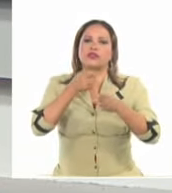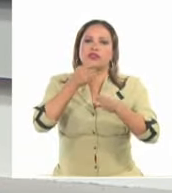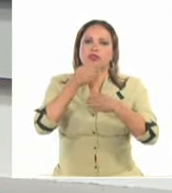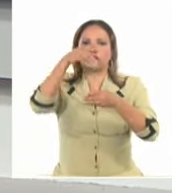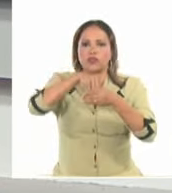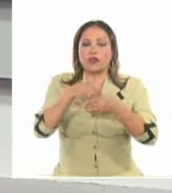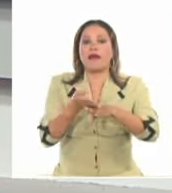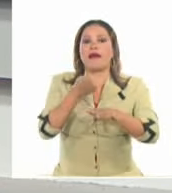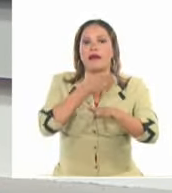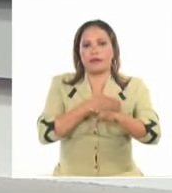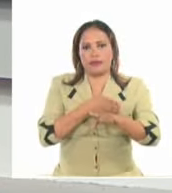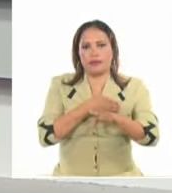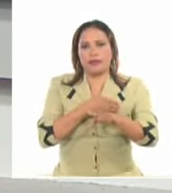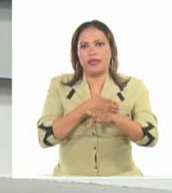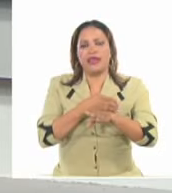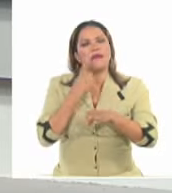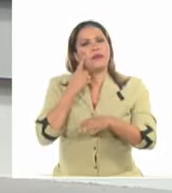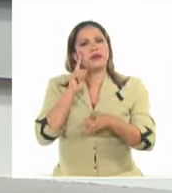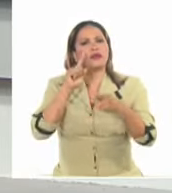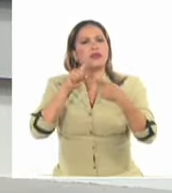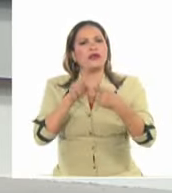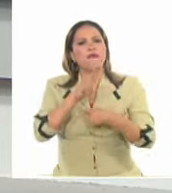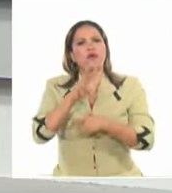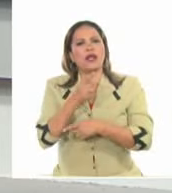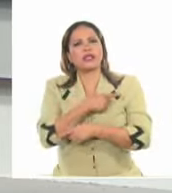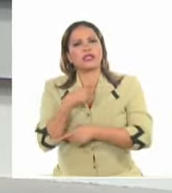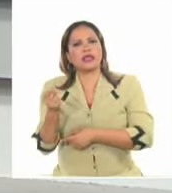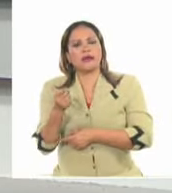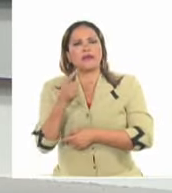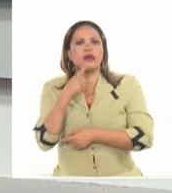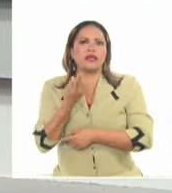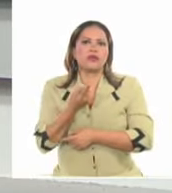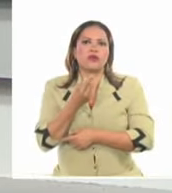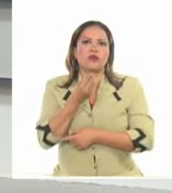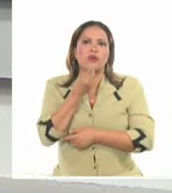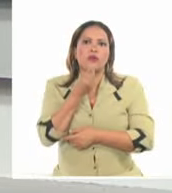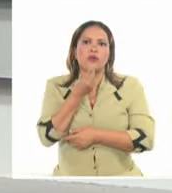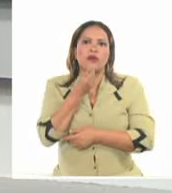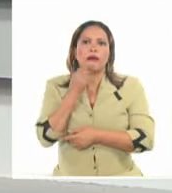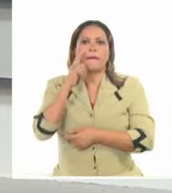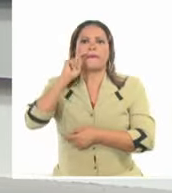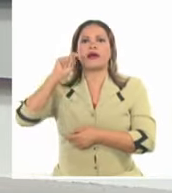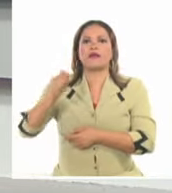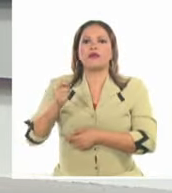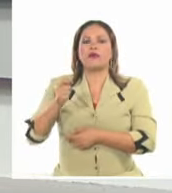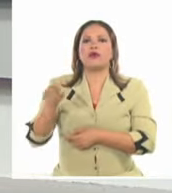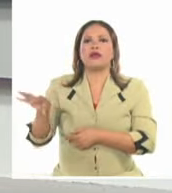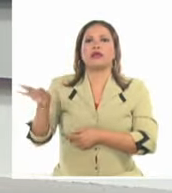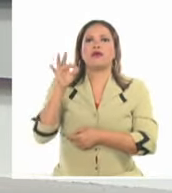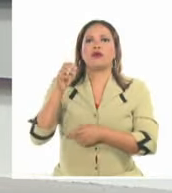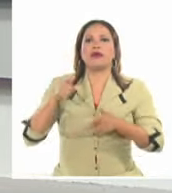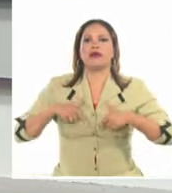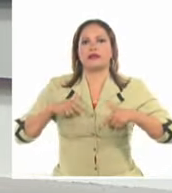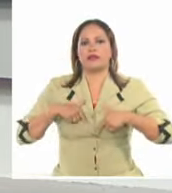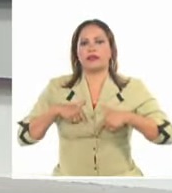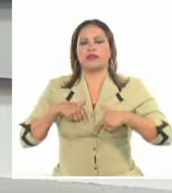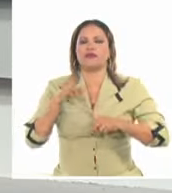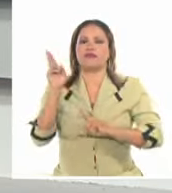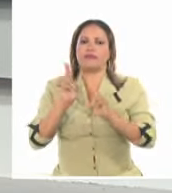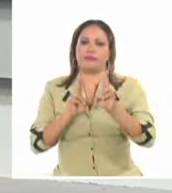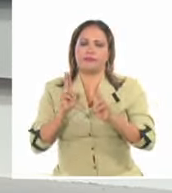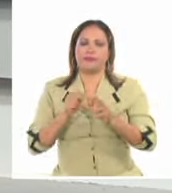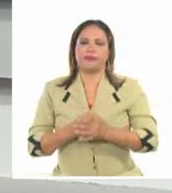pequeña. Una búsqueda informativa rápida solo arroja, bien en grande, Maduro elige a conveniencia a los candidatos de oposición con los que va a